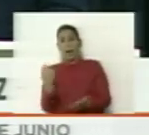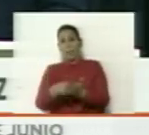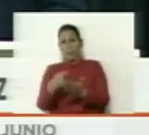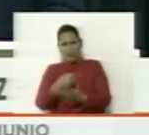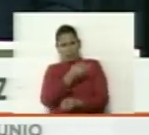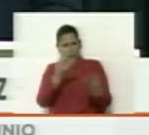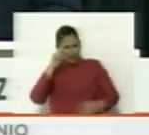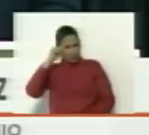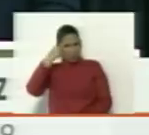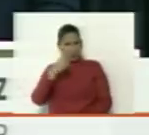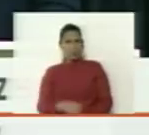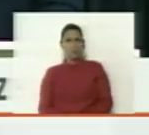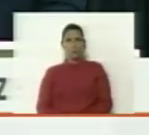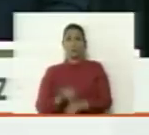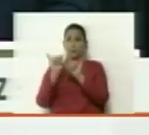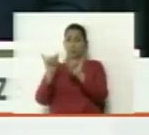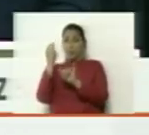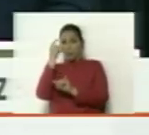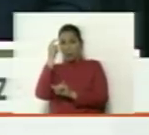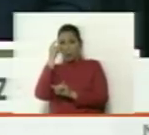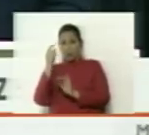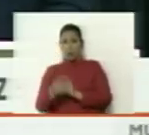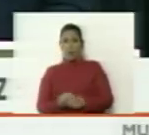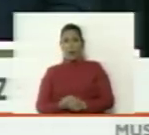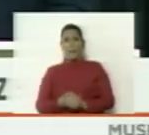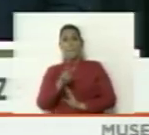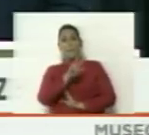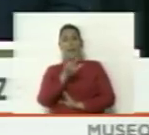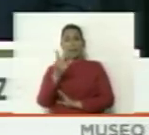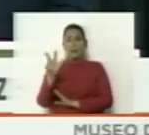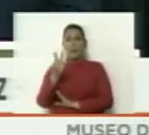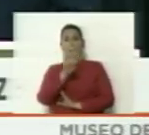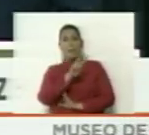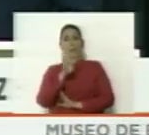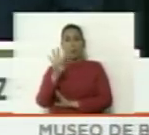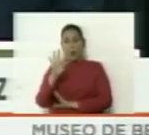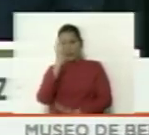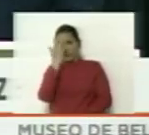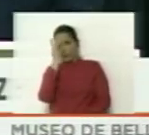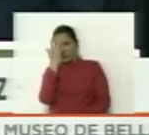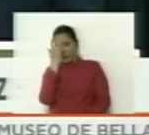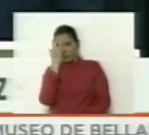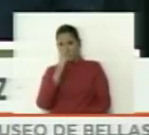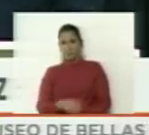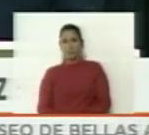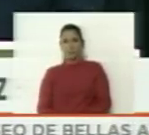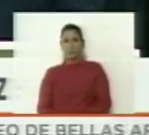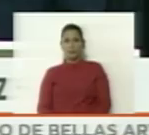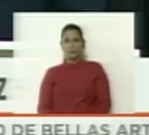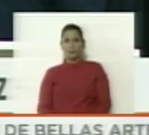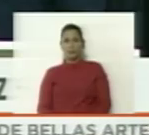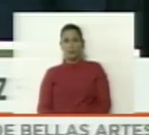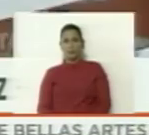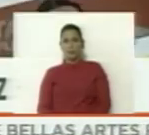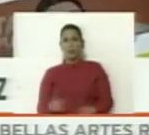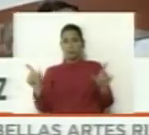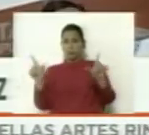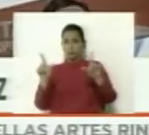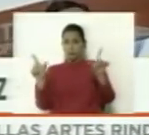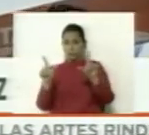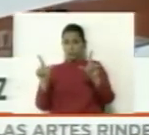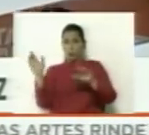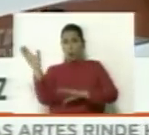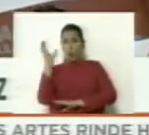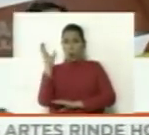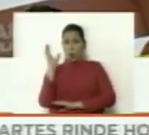recuerdan que ese mismo día, 23 y 24 de febrero, aparecieron en los medios de Cúcuta y en los medios de Colombia